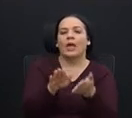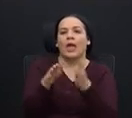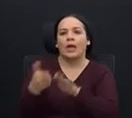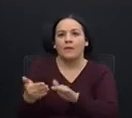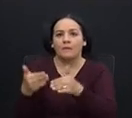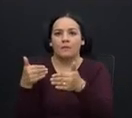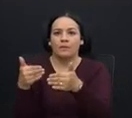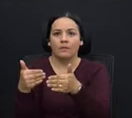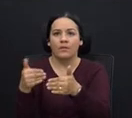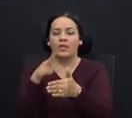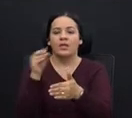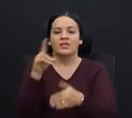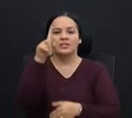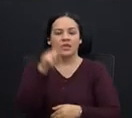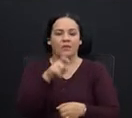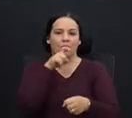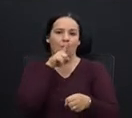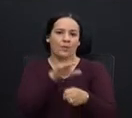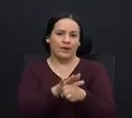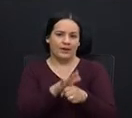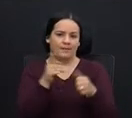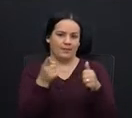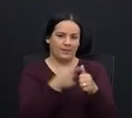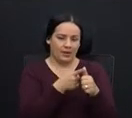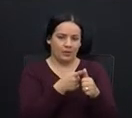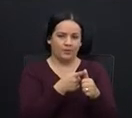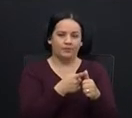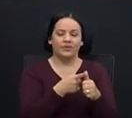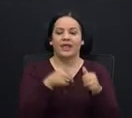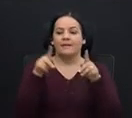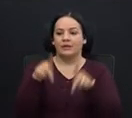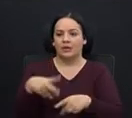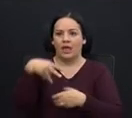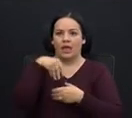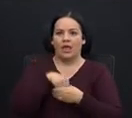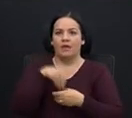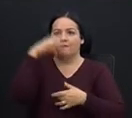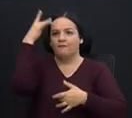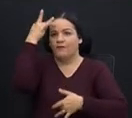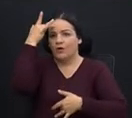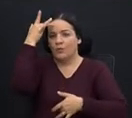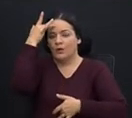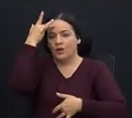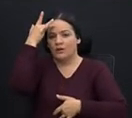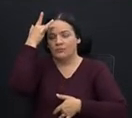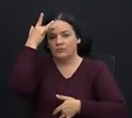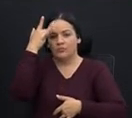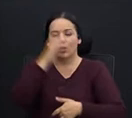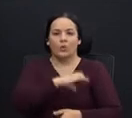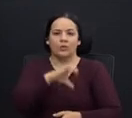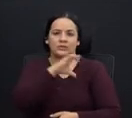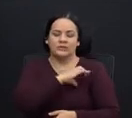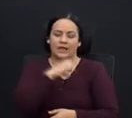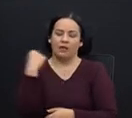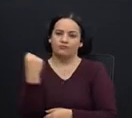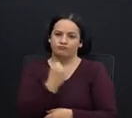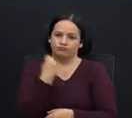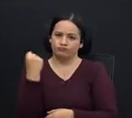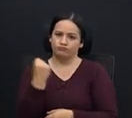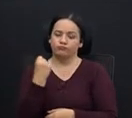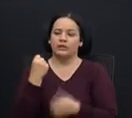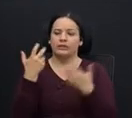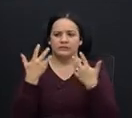las siguientes condiciones. A. Ser portador de una enfermedad o condición patológica grave que haya